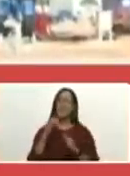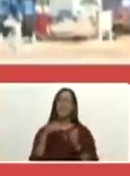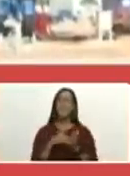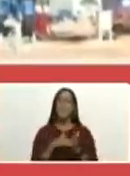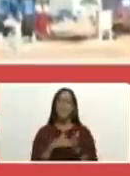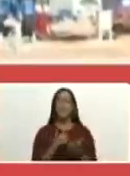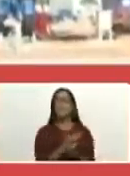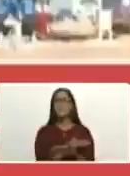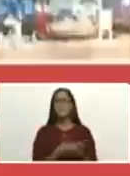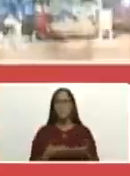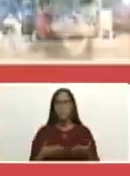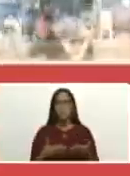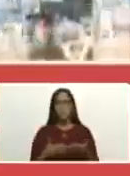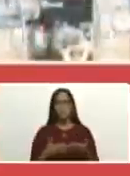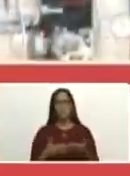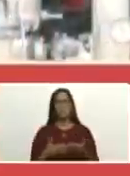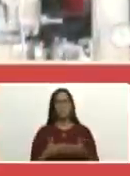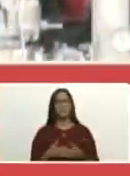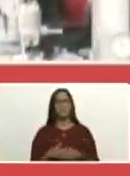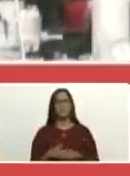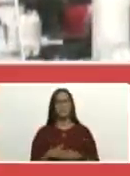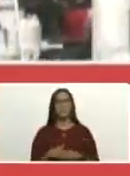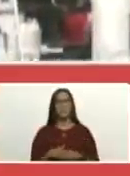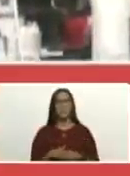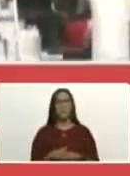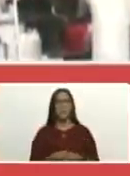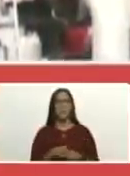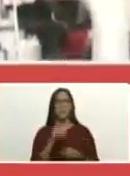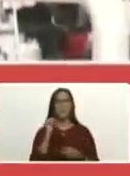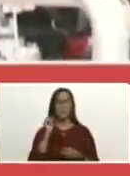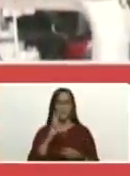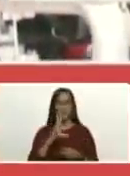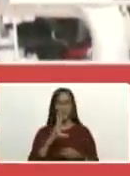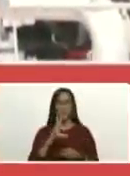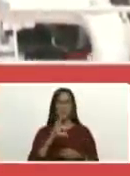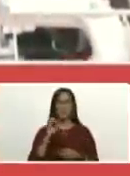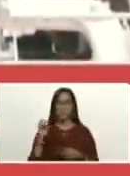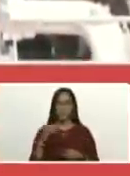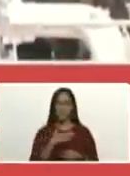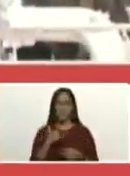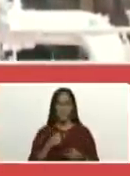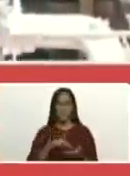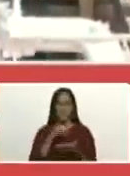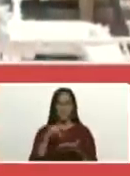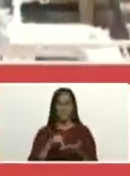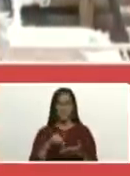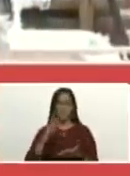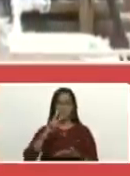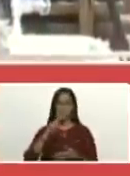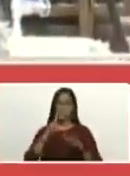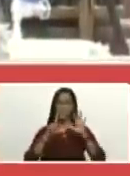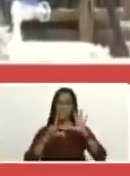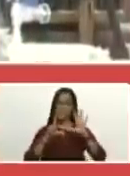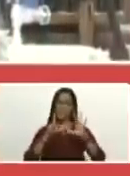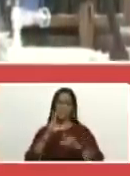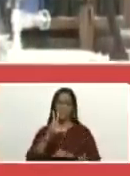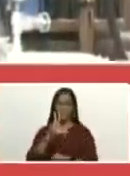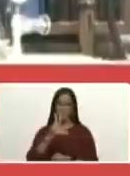273 millones de barriles que tiene faja, de los 300 que tiene la nación, 273 son